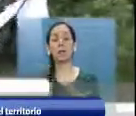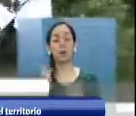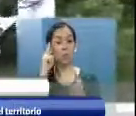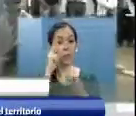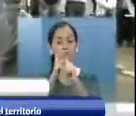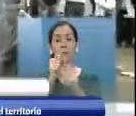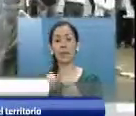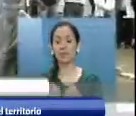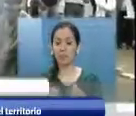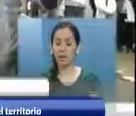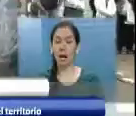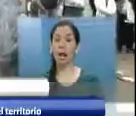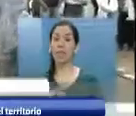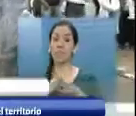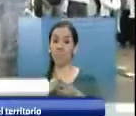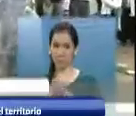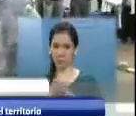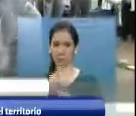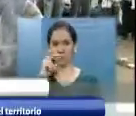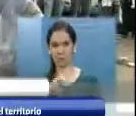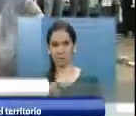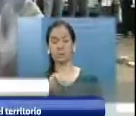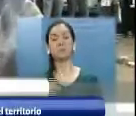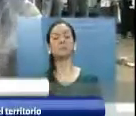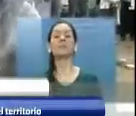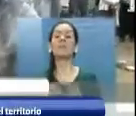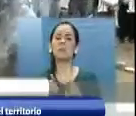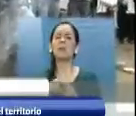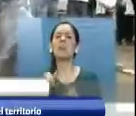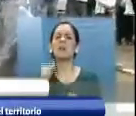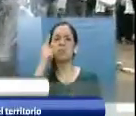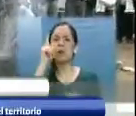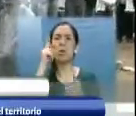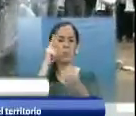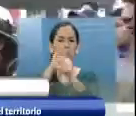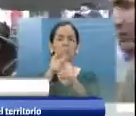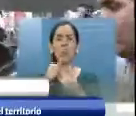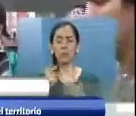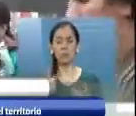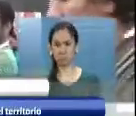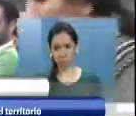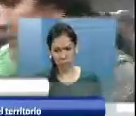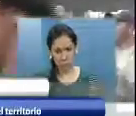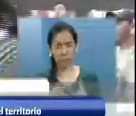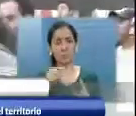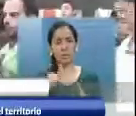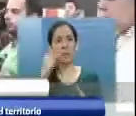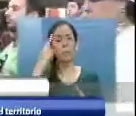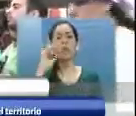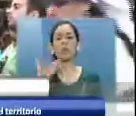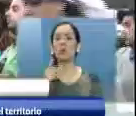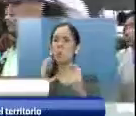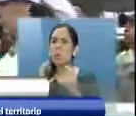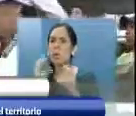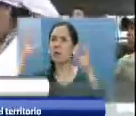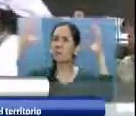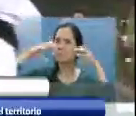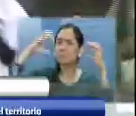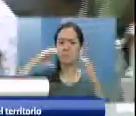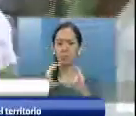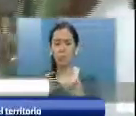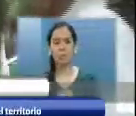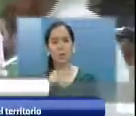de la tierra y territorio. Los pueblos tienen una particularidad de supervivencia con los bienes de la naturaleza y conviven